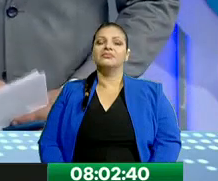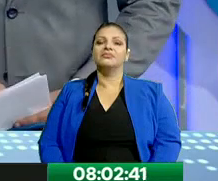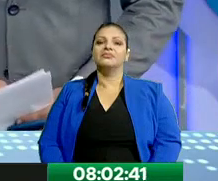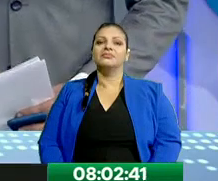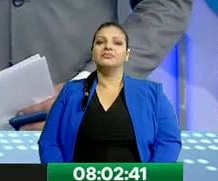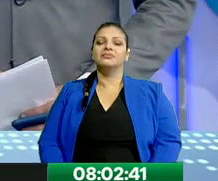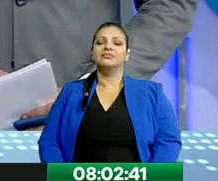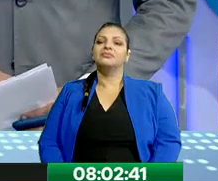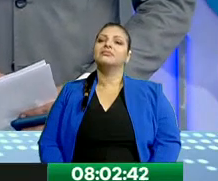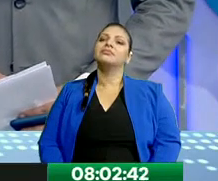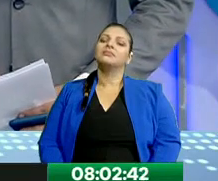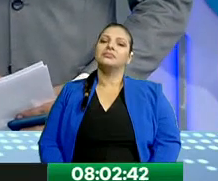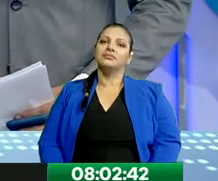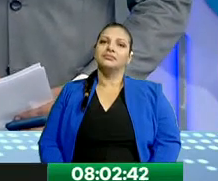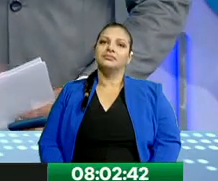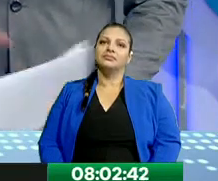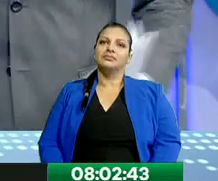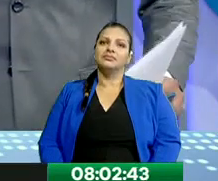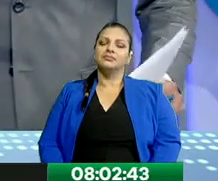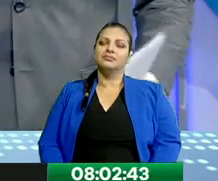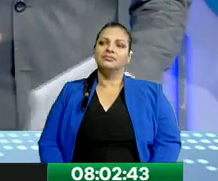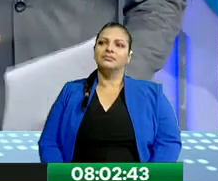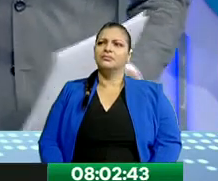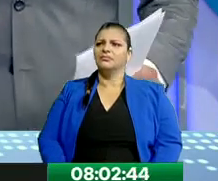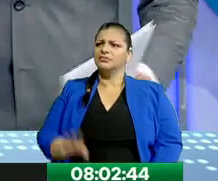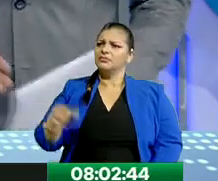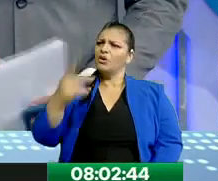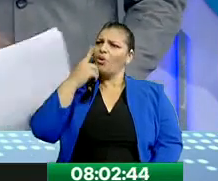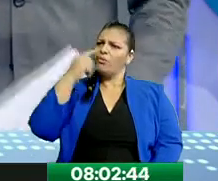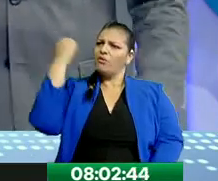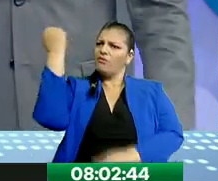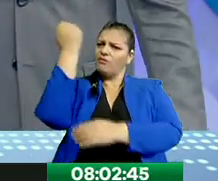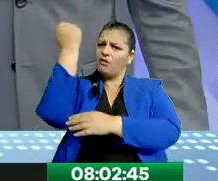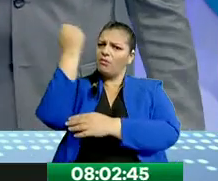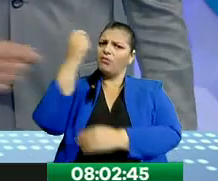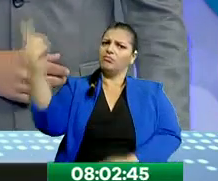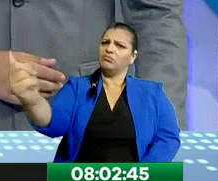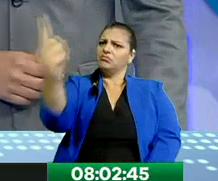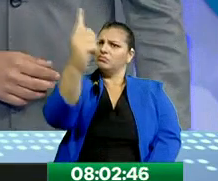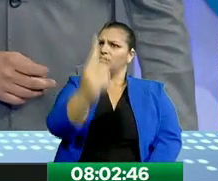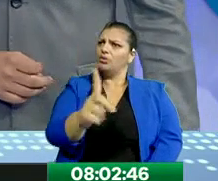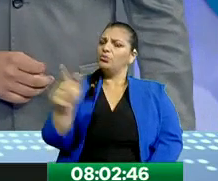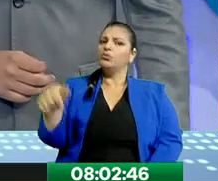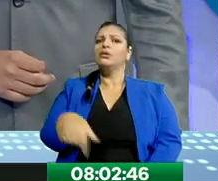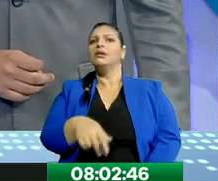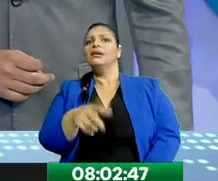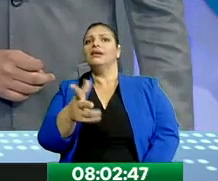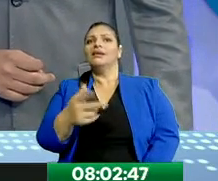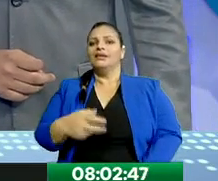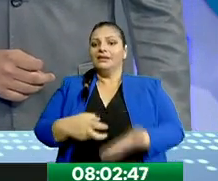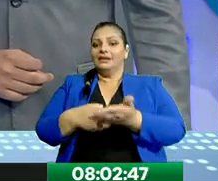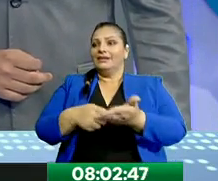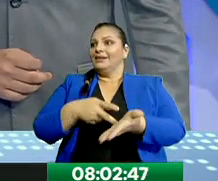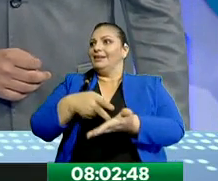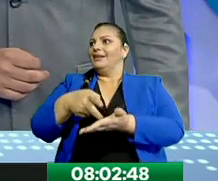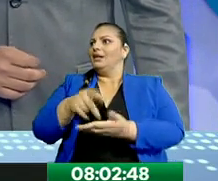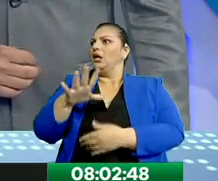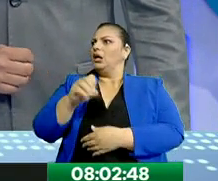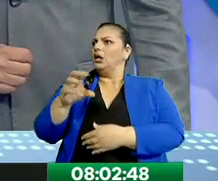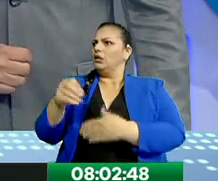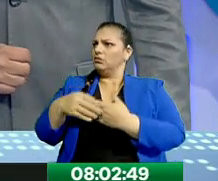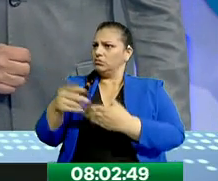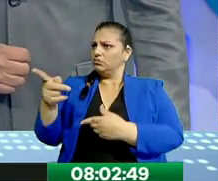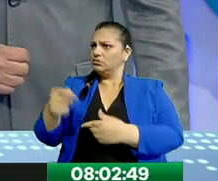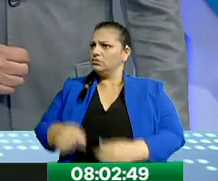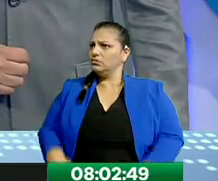Amigo, bienvenido aquí. ¿Tú no pagas $500 por un artista? No, no, yo no. Por ejemplo, ¿cuál es tu artista preferido? Yo no. Vea.